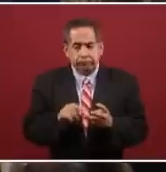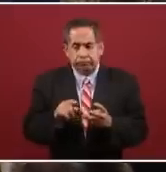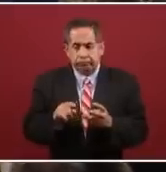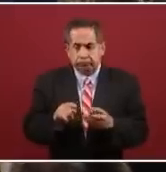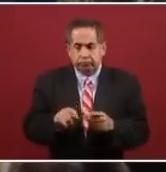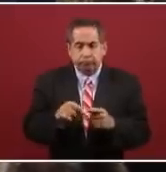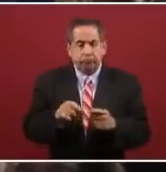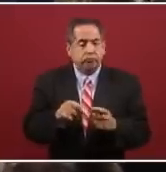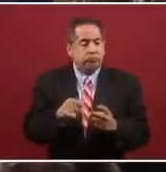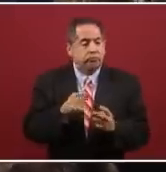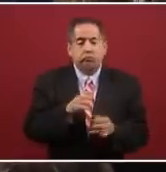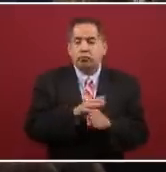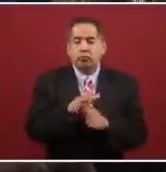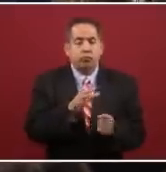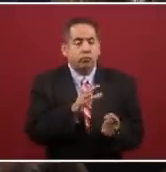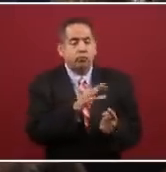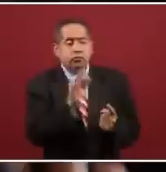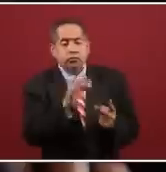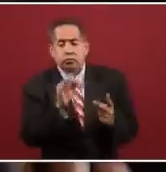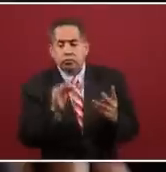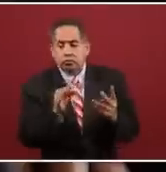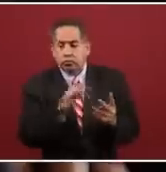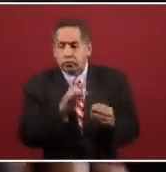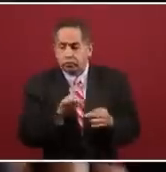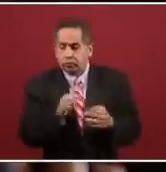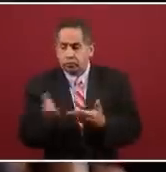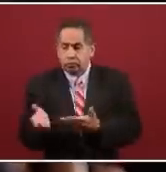con opciones de empleo,